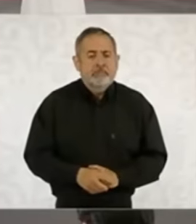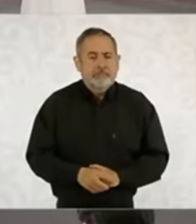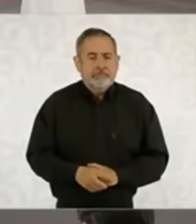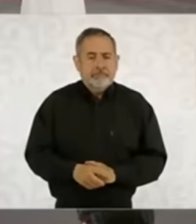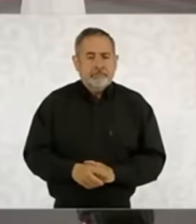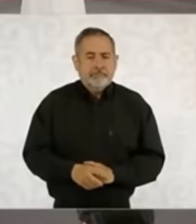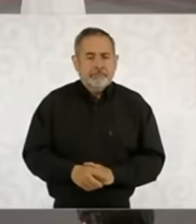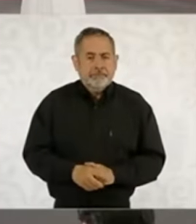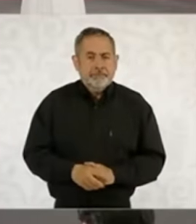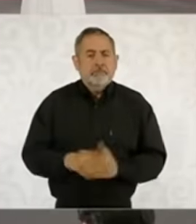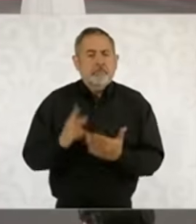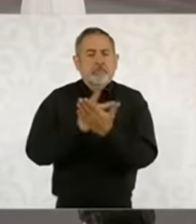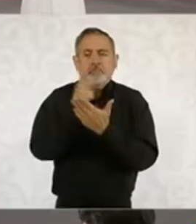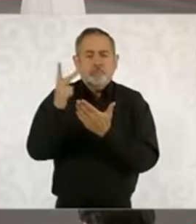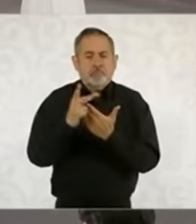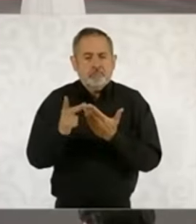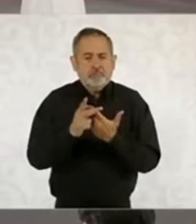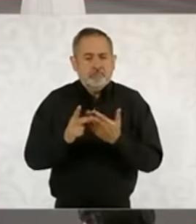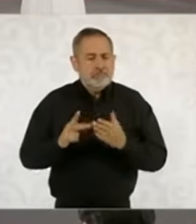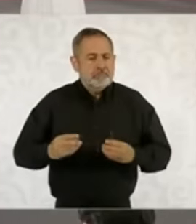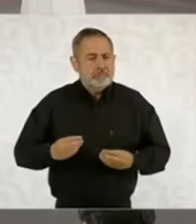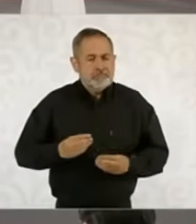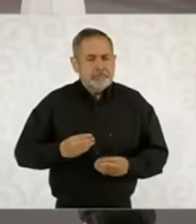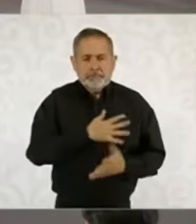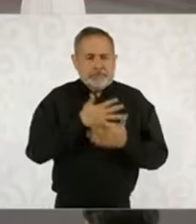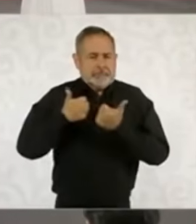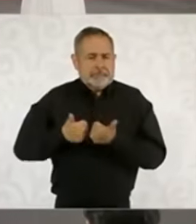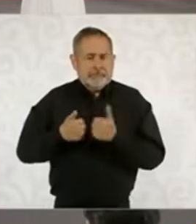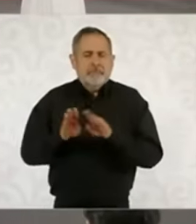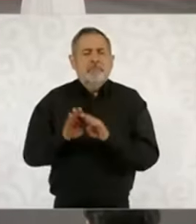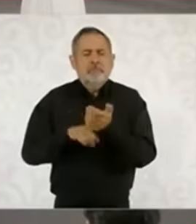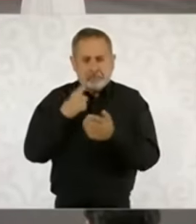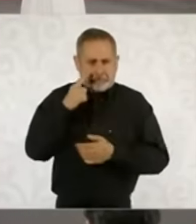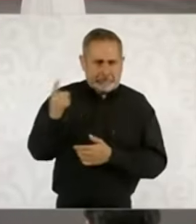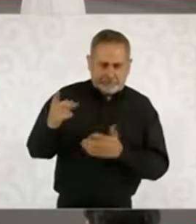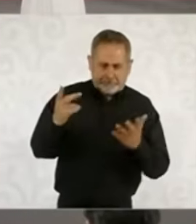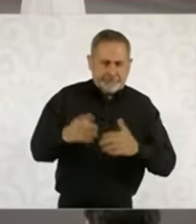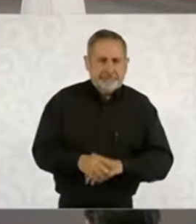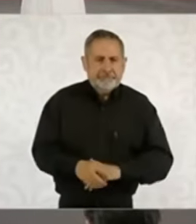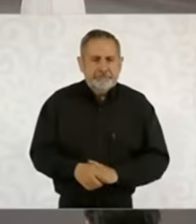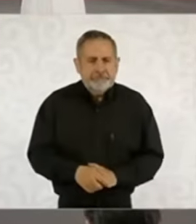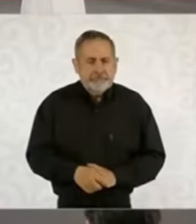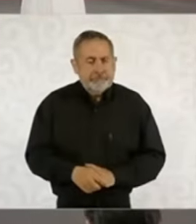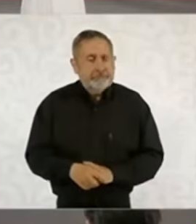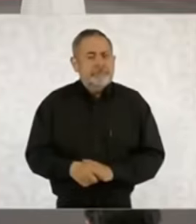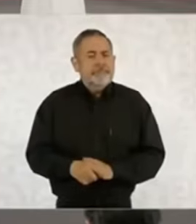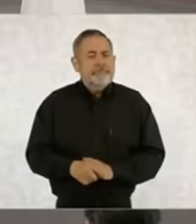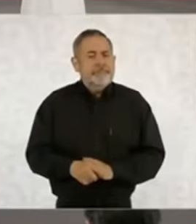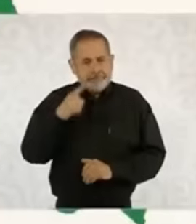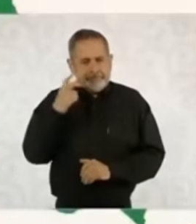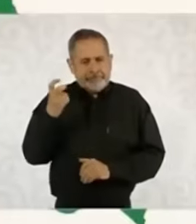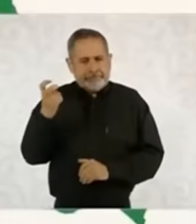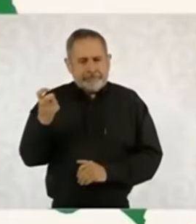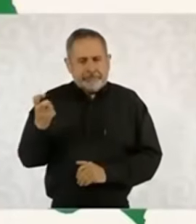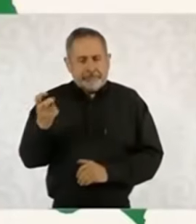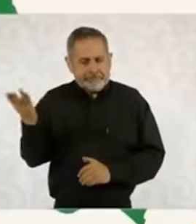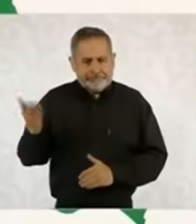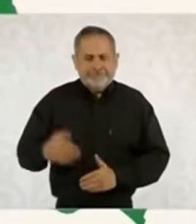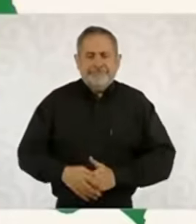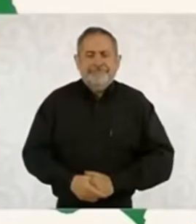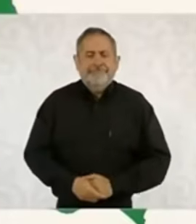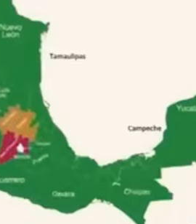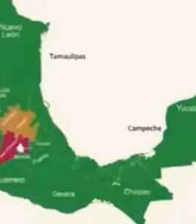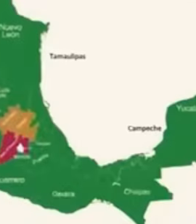En cuanto al programa de vivienda para el bienestar, por favor. Este es el estado que guarda